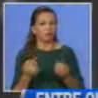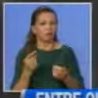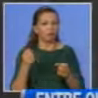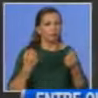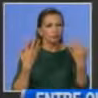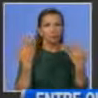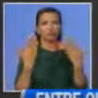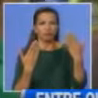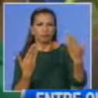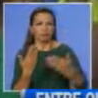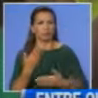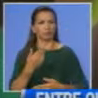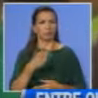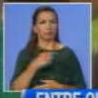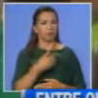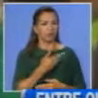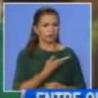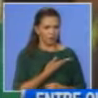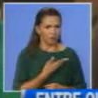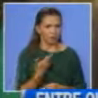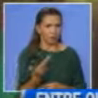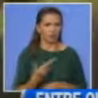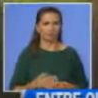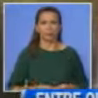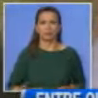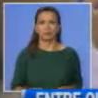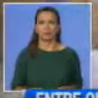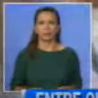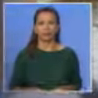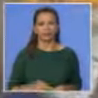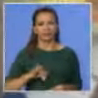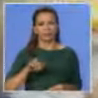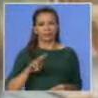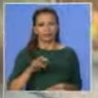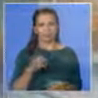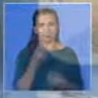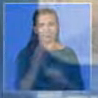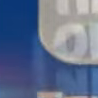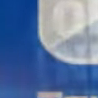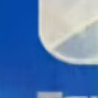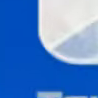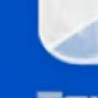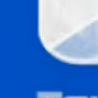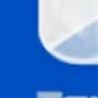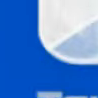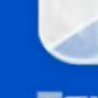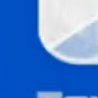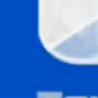de 3 semanas de ir a las urnas. Jorge Rodríguez, 24 horas.